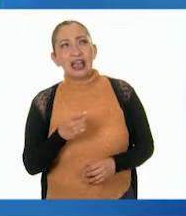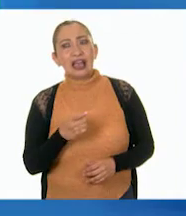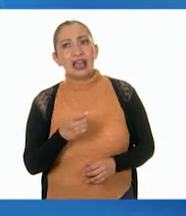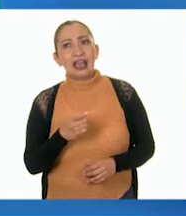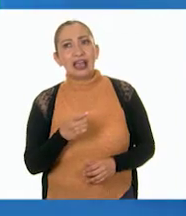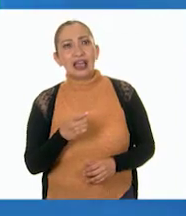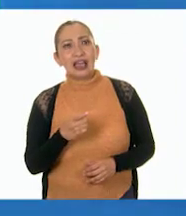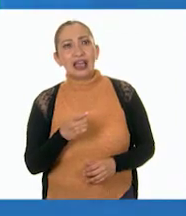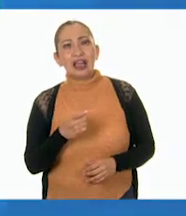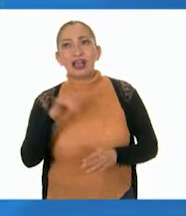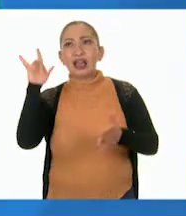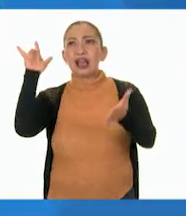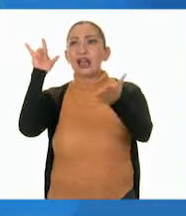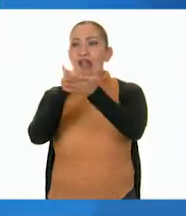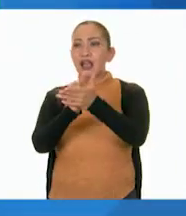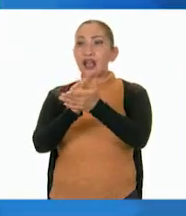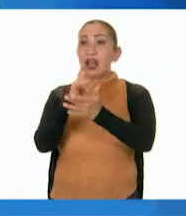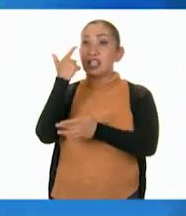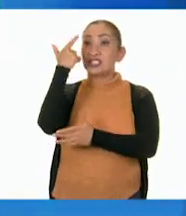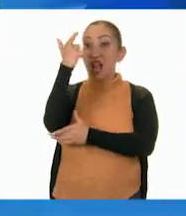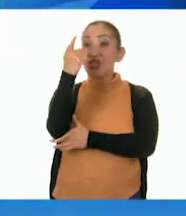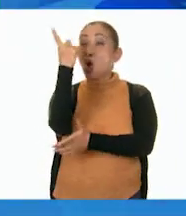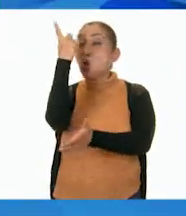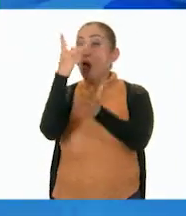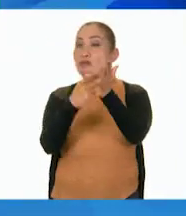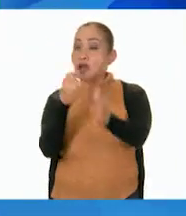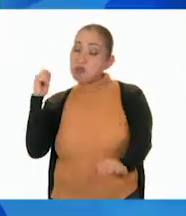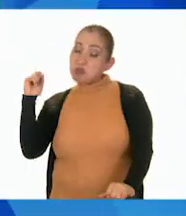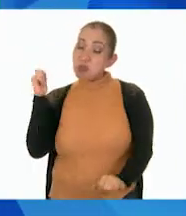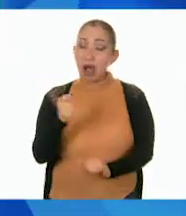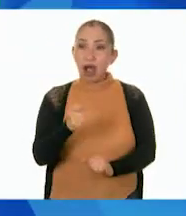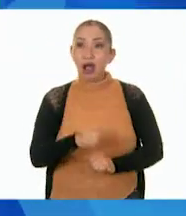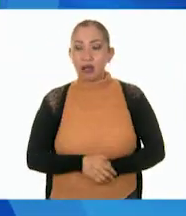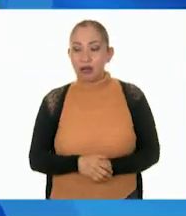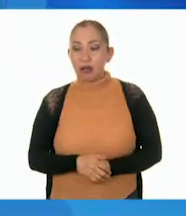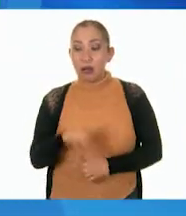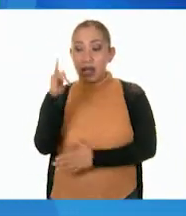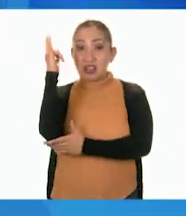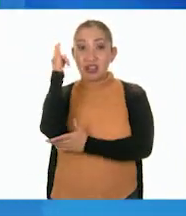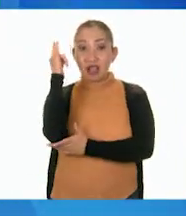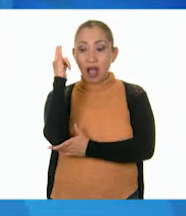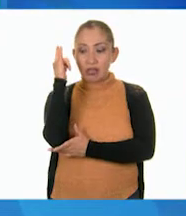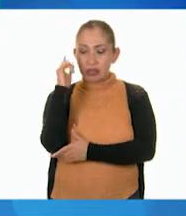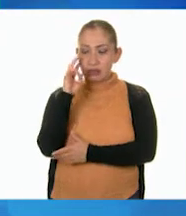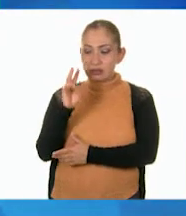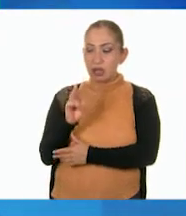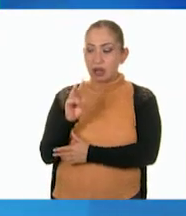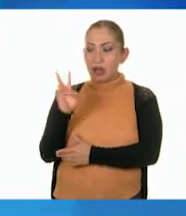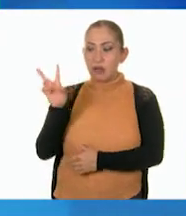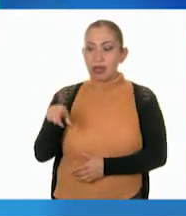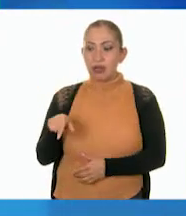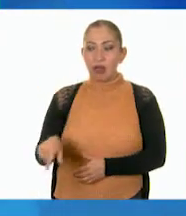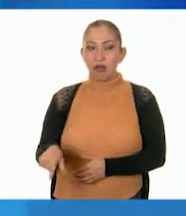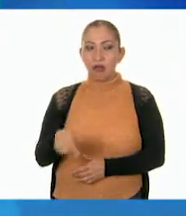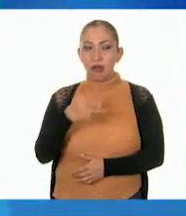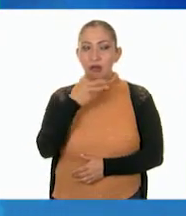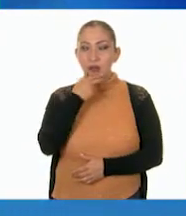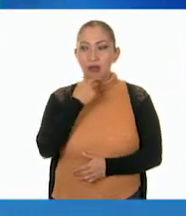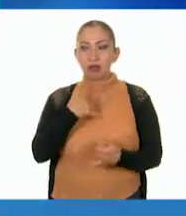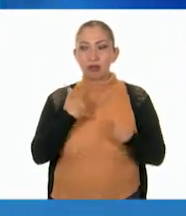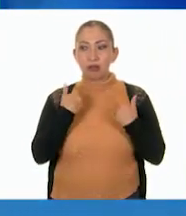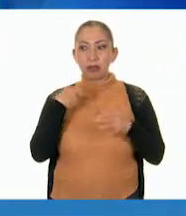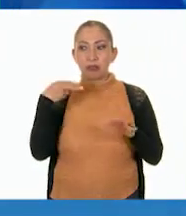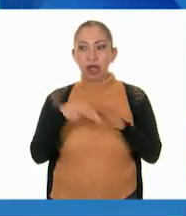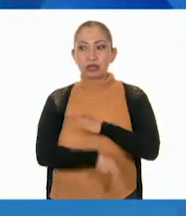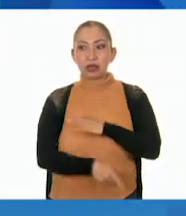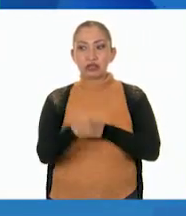cuando vio el cartel que decía 7 de un golpe, la enorme criatura pensó que en realidad aquel jovenzuelo había eliminado a